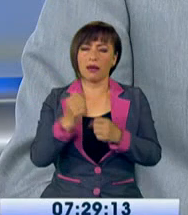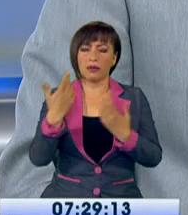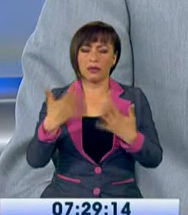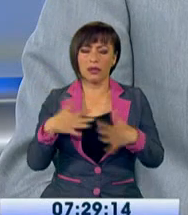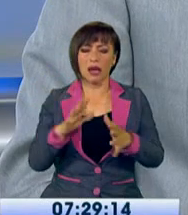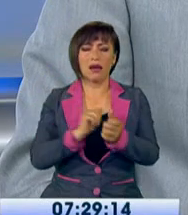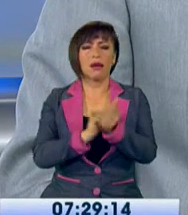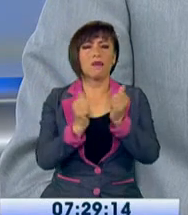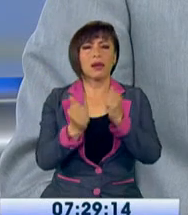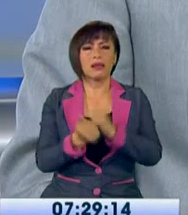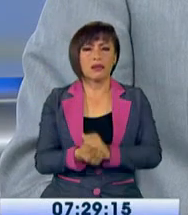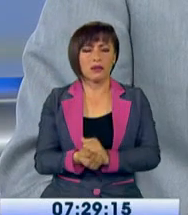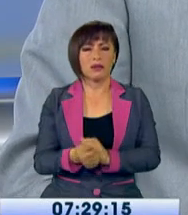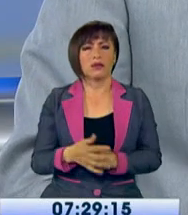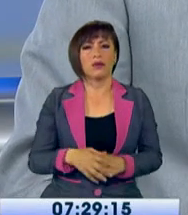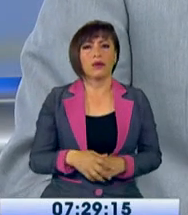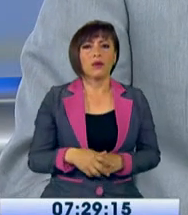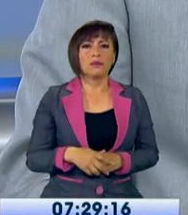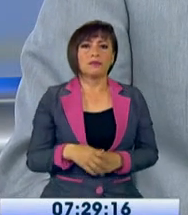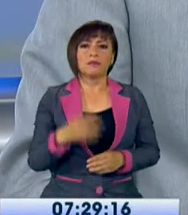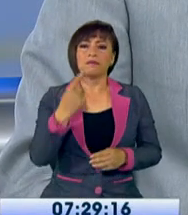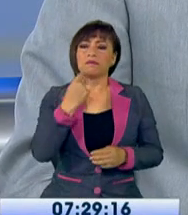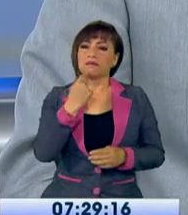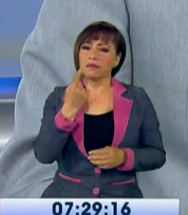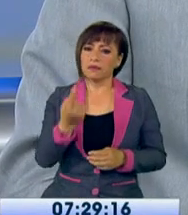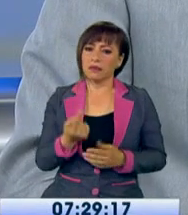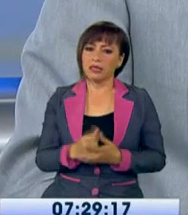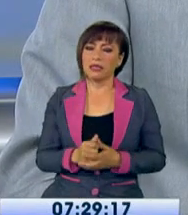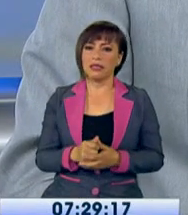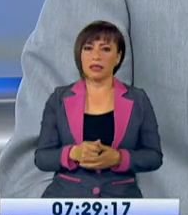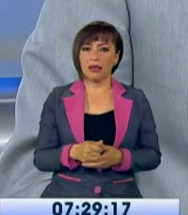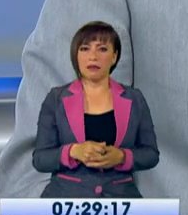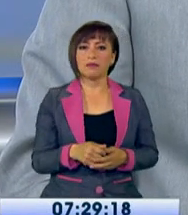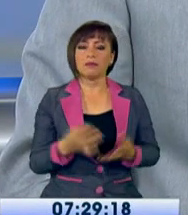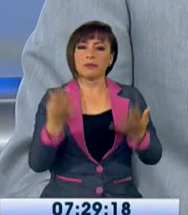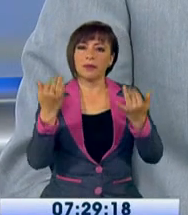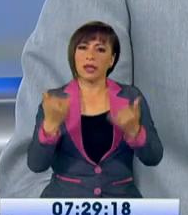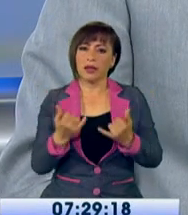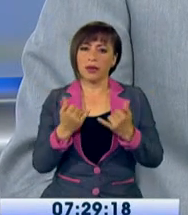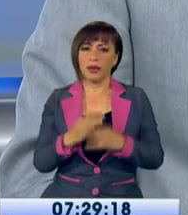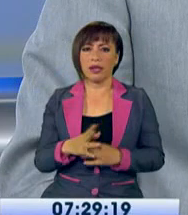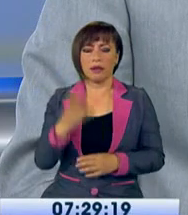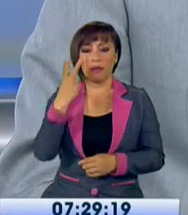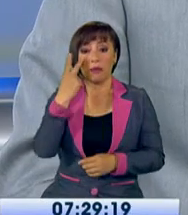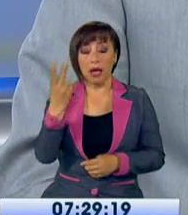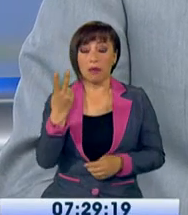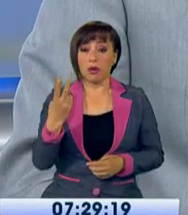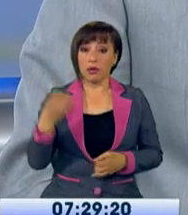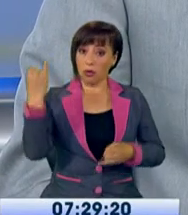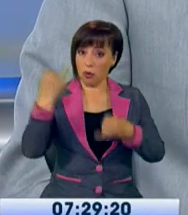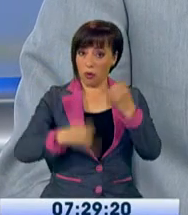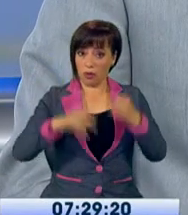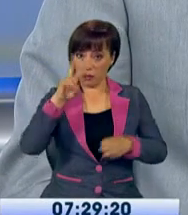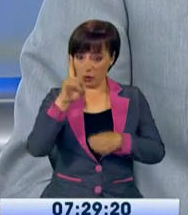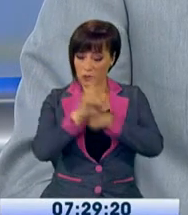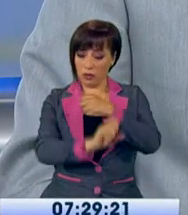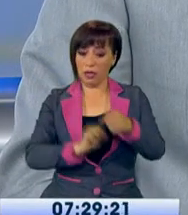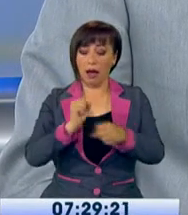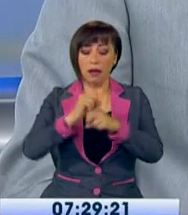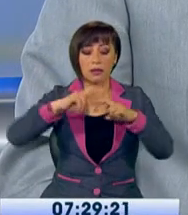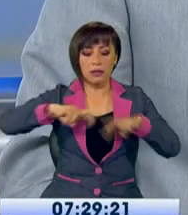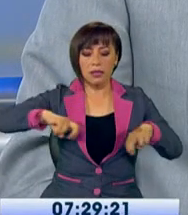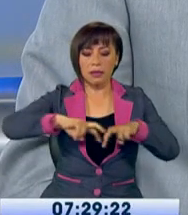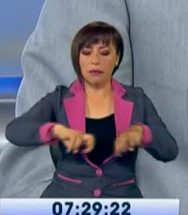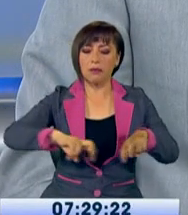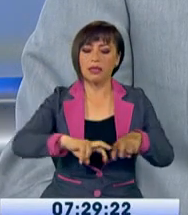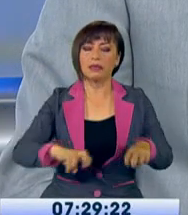30 de septiembre del año 2010, dijo que se ha transparentado de forma sustancial durante los 2 últimos años las investigaciones que lleva adelante la